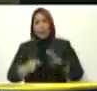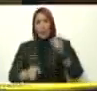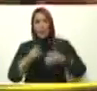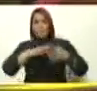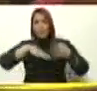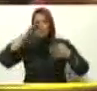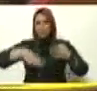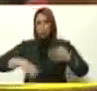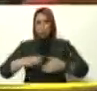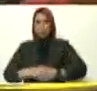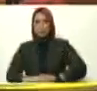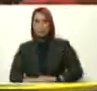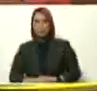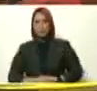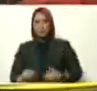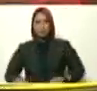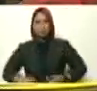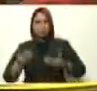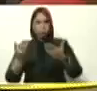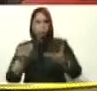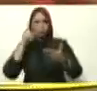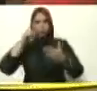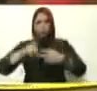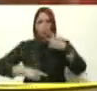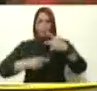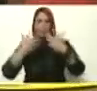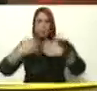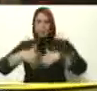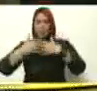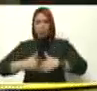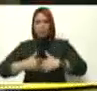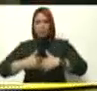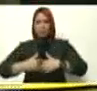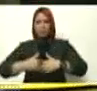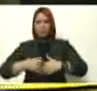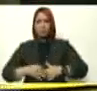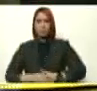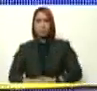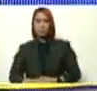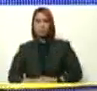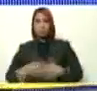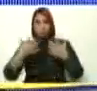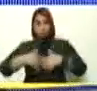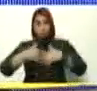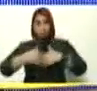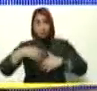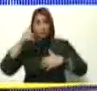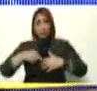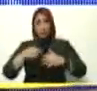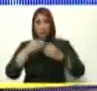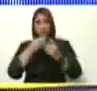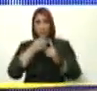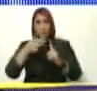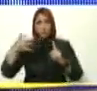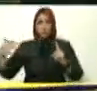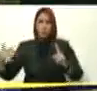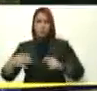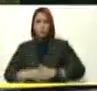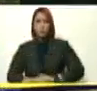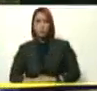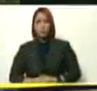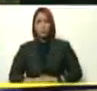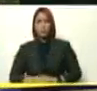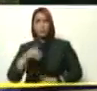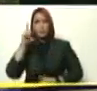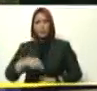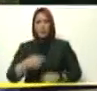Barcelona, de la planta de sábila de Barcelona, de la planta de almidón del Tigre y